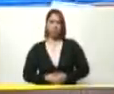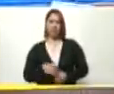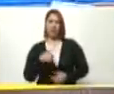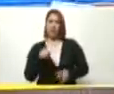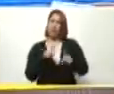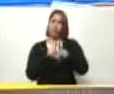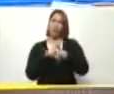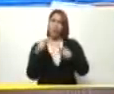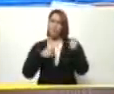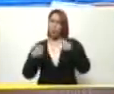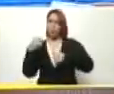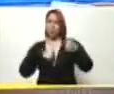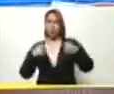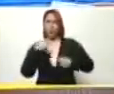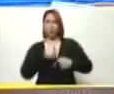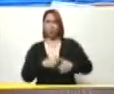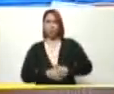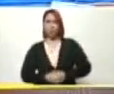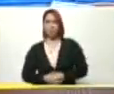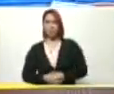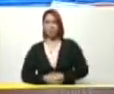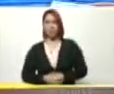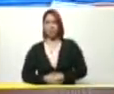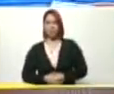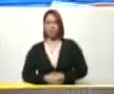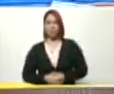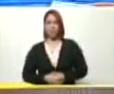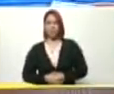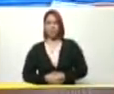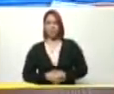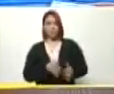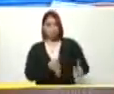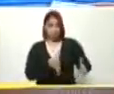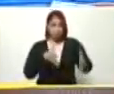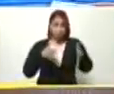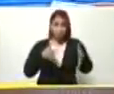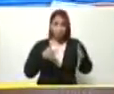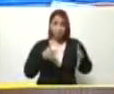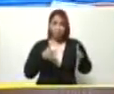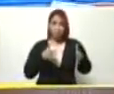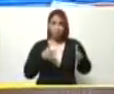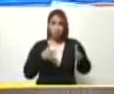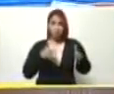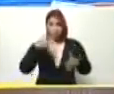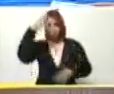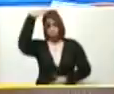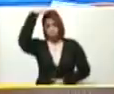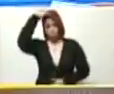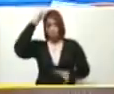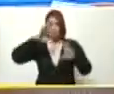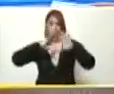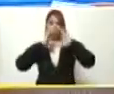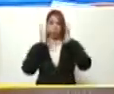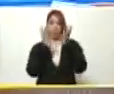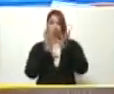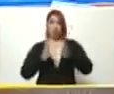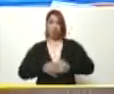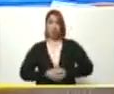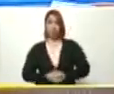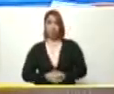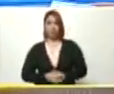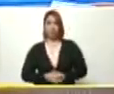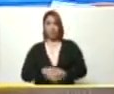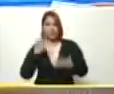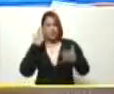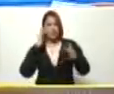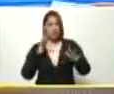boxeador que ha ganado la corona mundial, en este caso